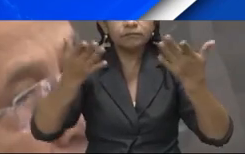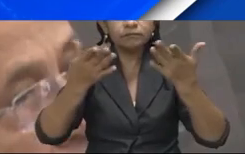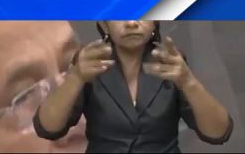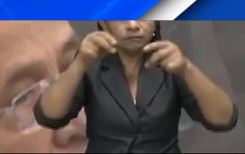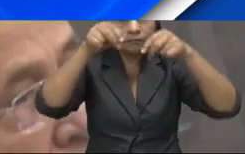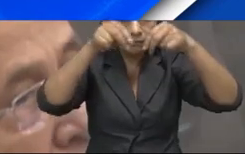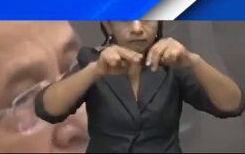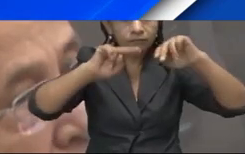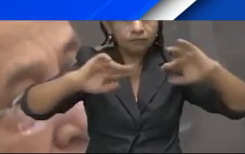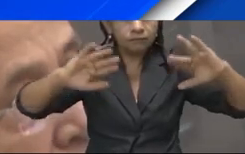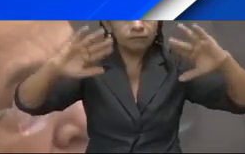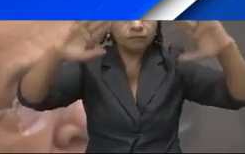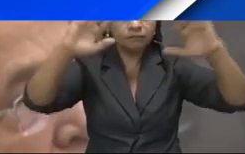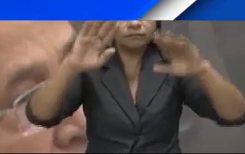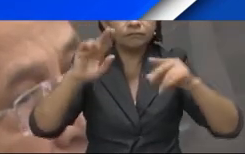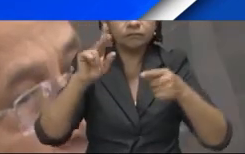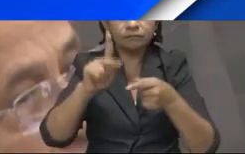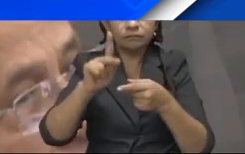PNCR.